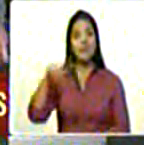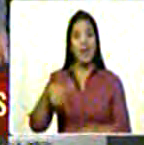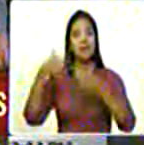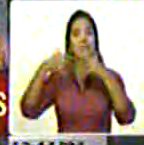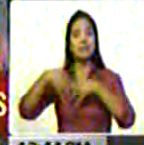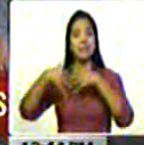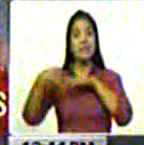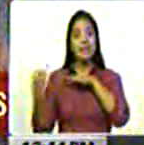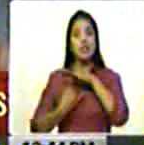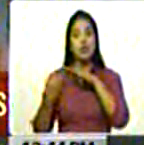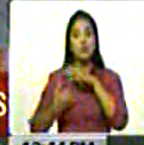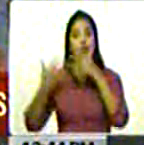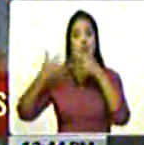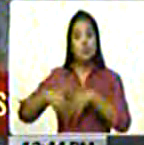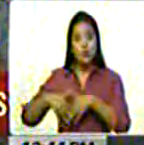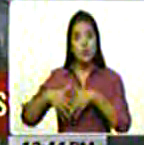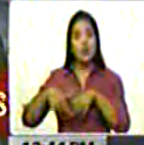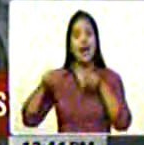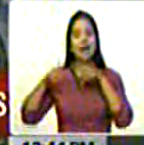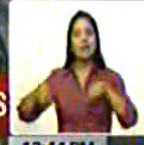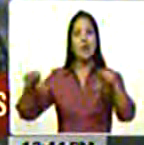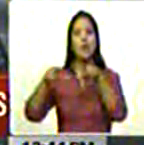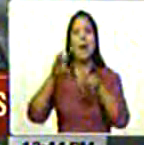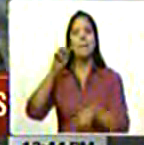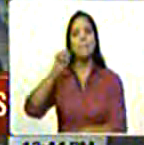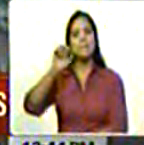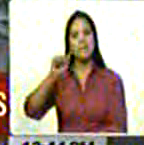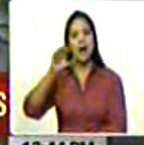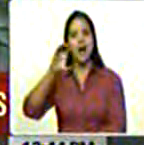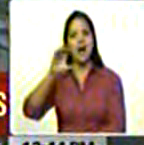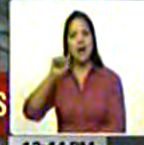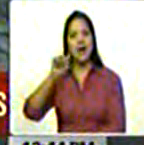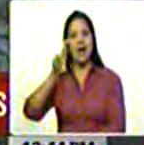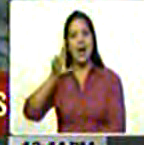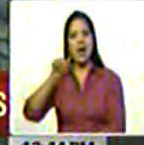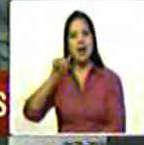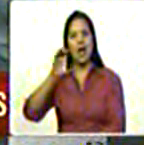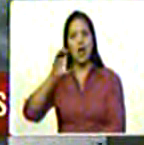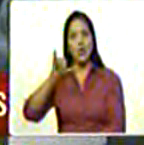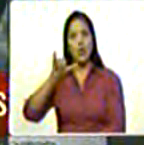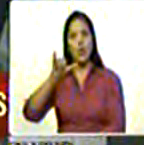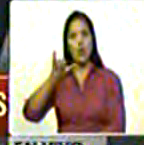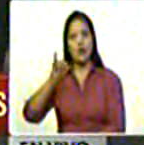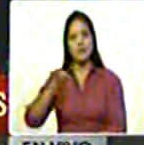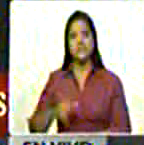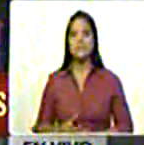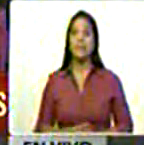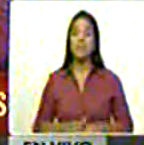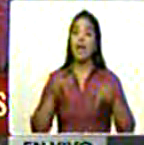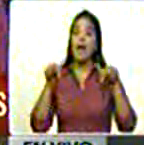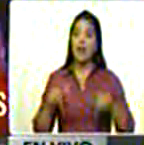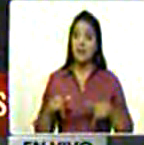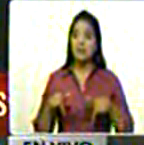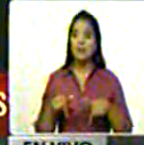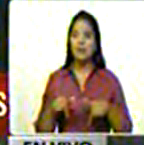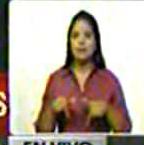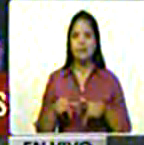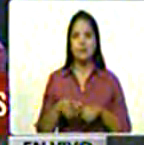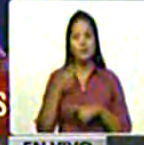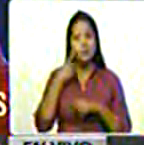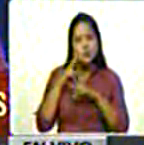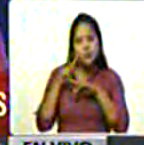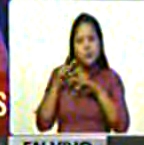industrial, en un galpón en Macaracuay, y aquí llegamos por una vía de investigación,